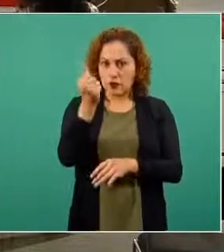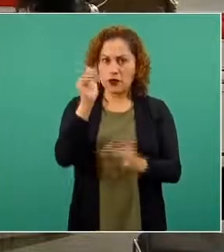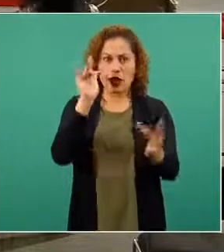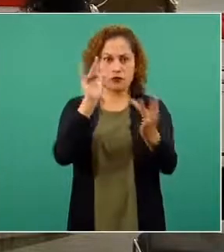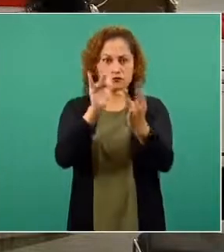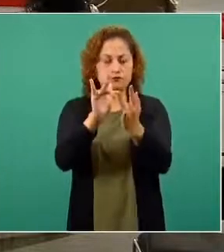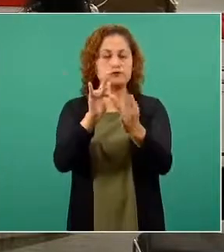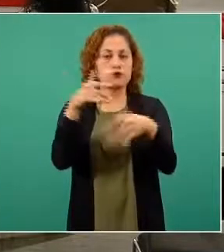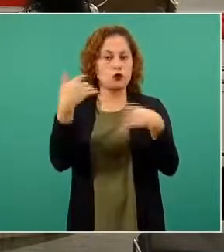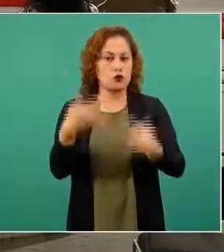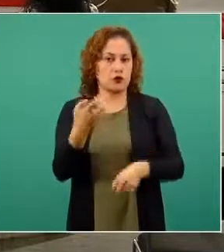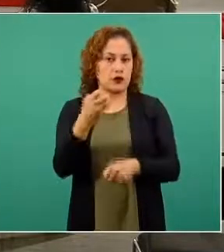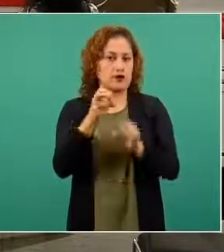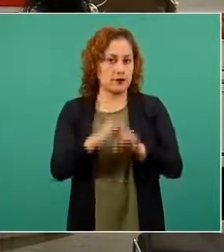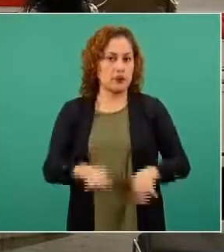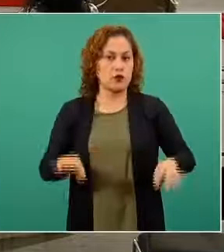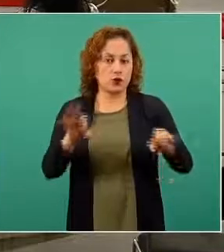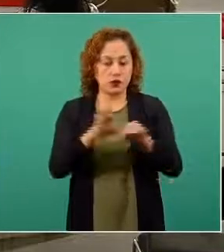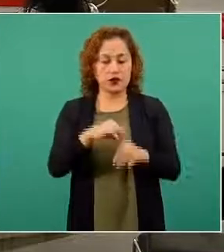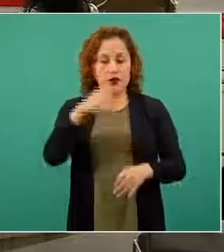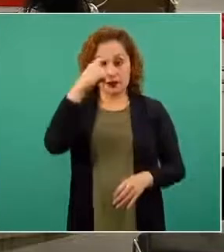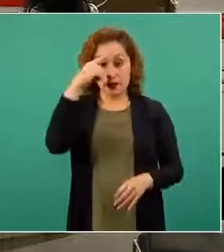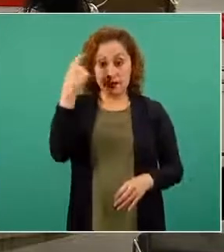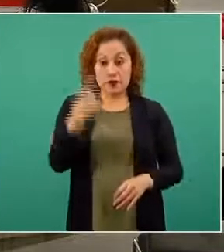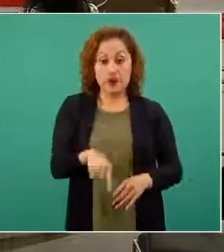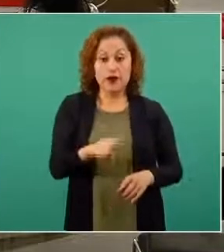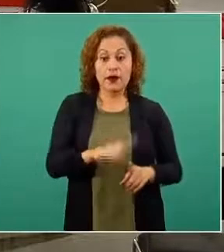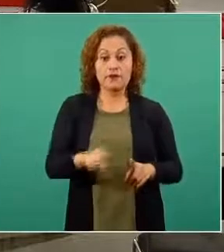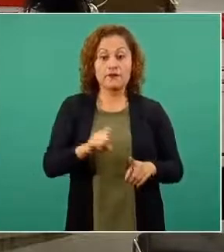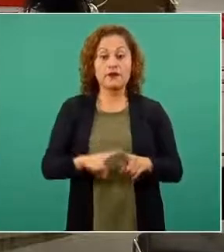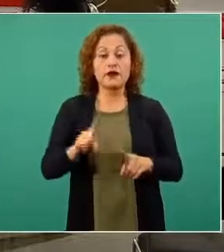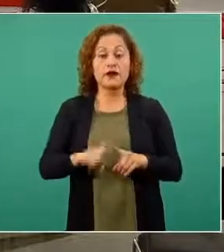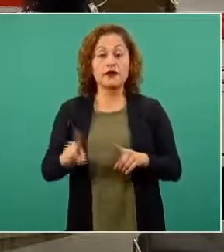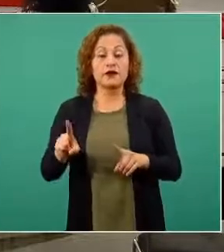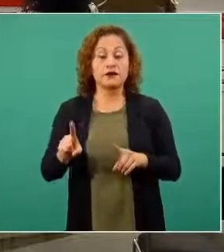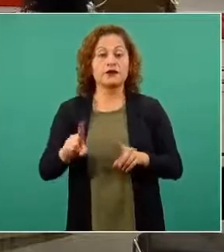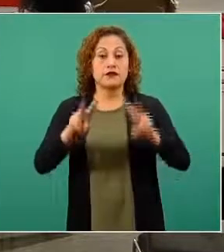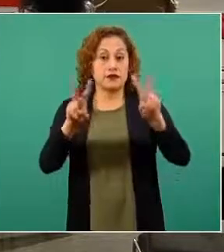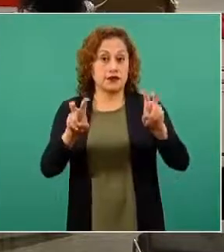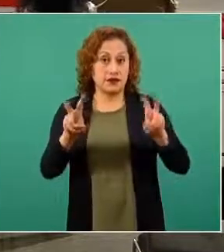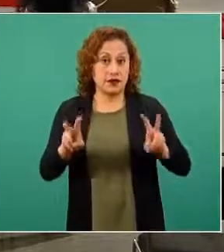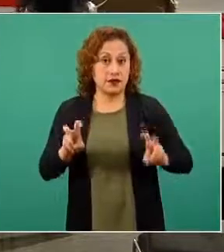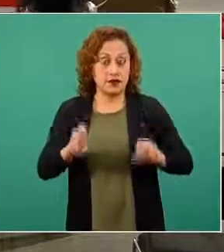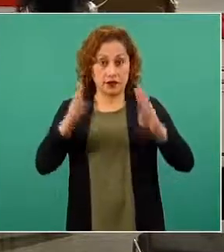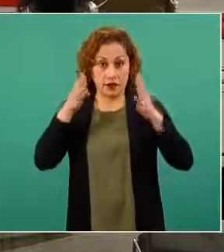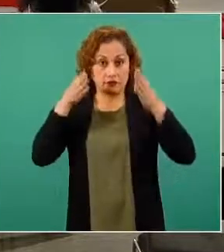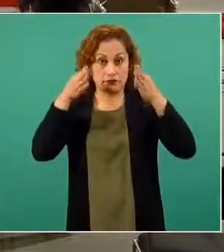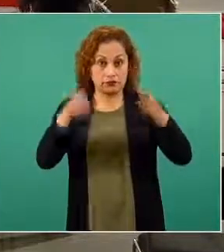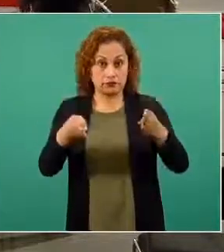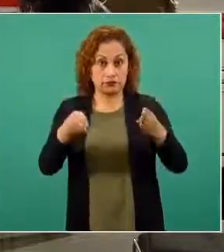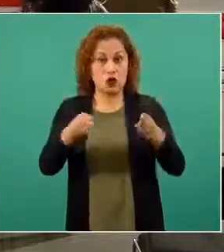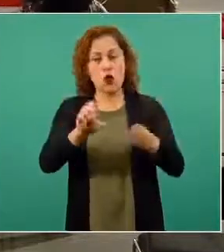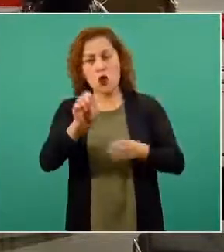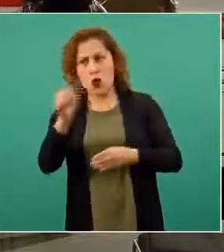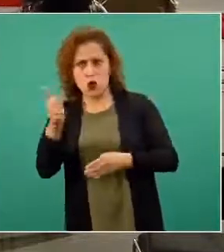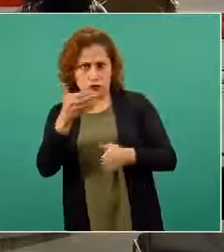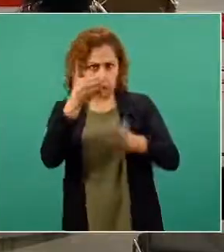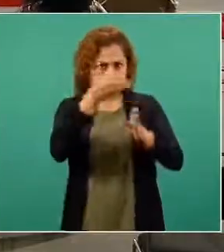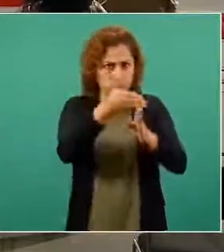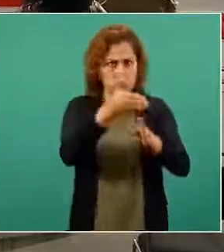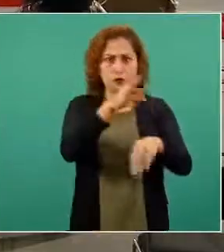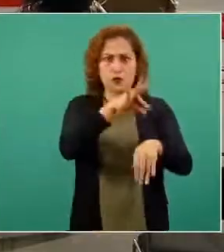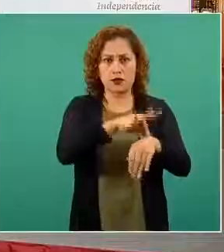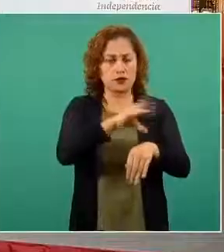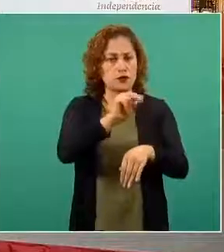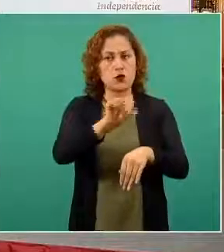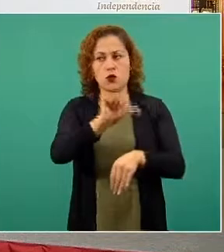tan relevante para las diferentes vías y aspectos que se tienen que abordar, no solo de la medicina. Nos acompañan